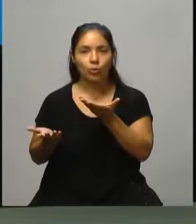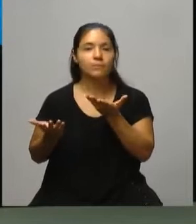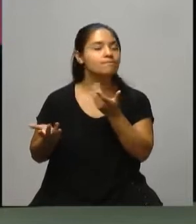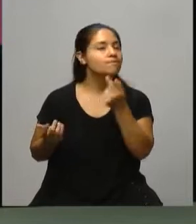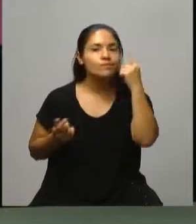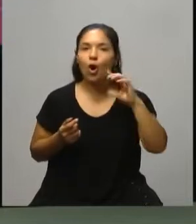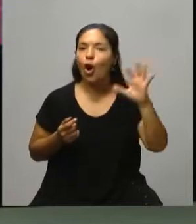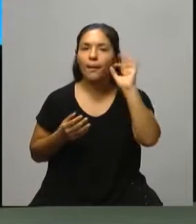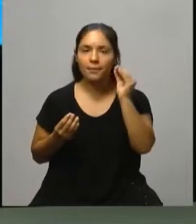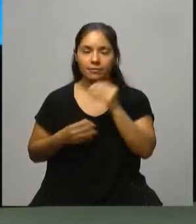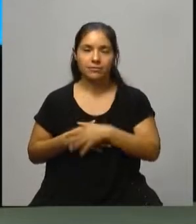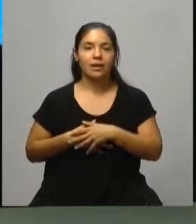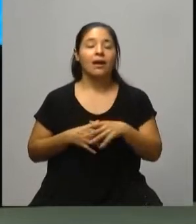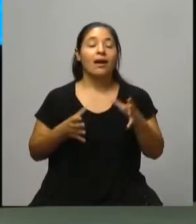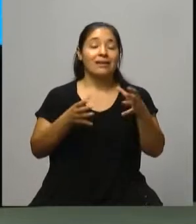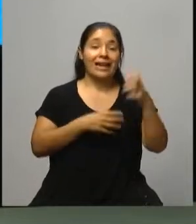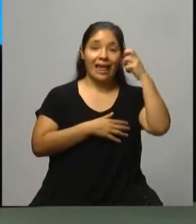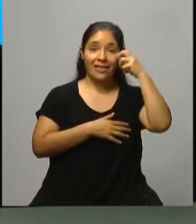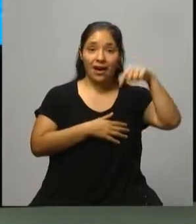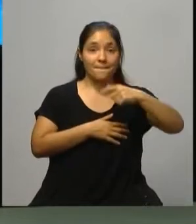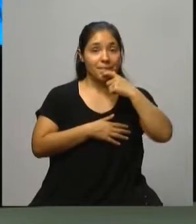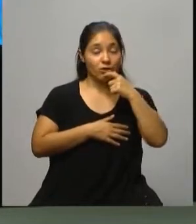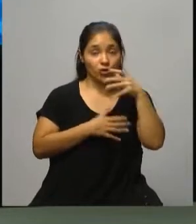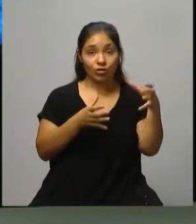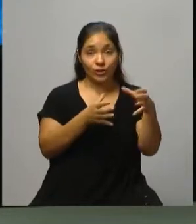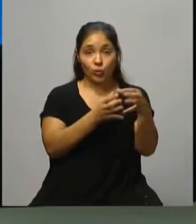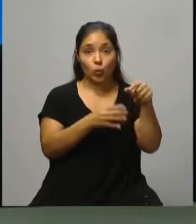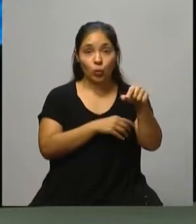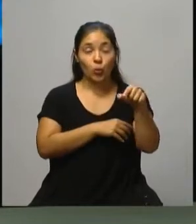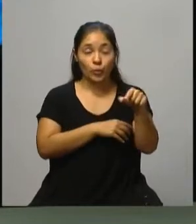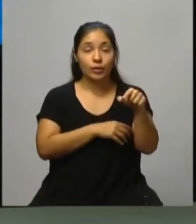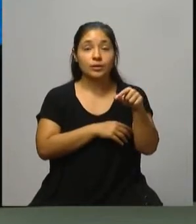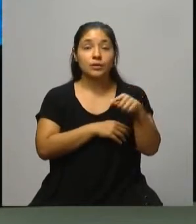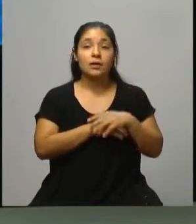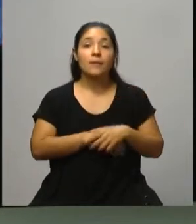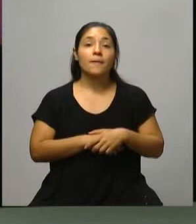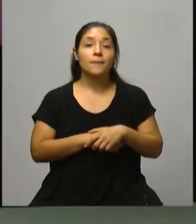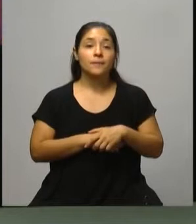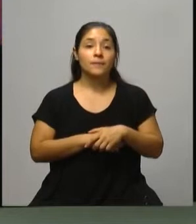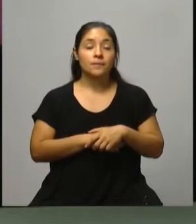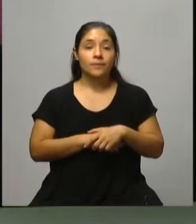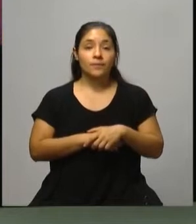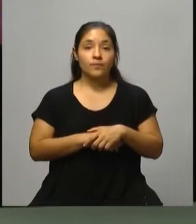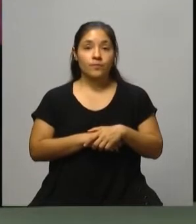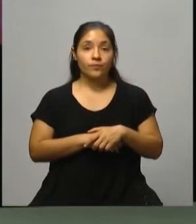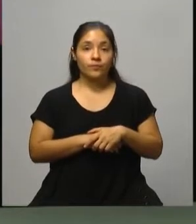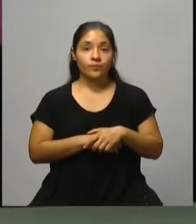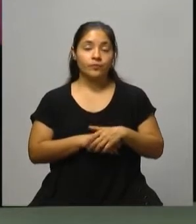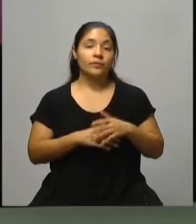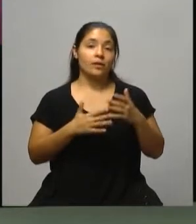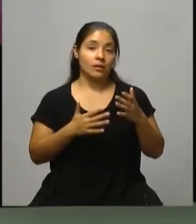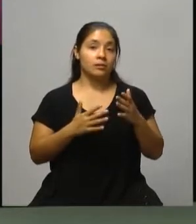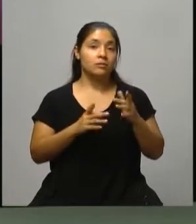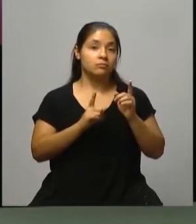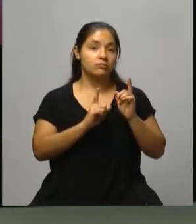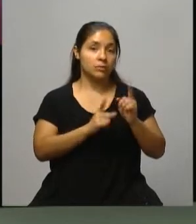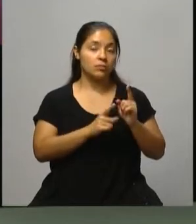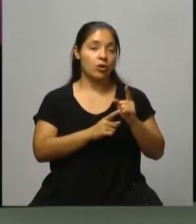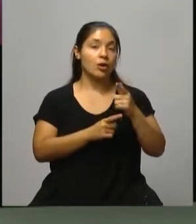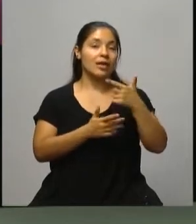la provincia de Mendoza, si bien de un partido político, pero representa a la provincia de Mendoza, es bastante, se nota,